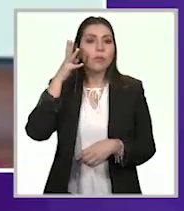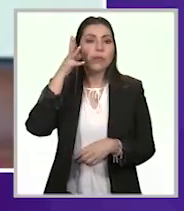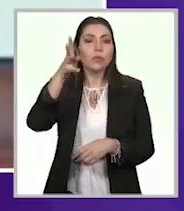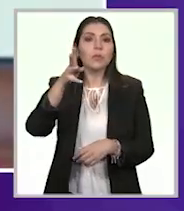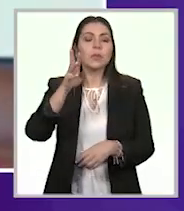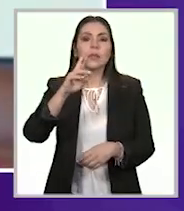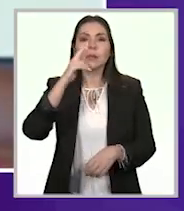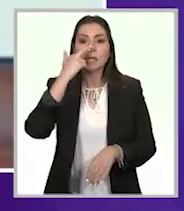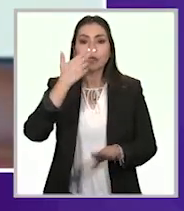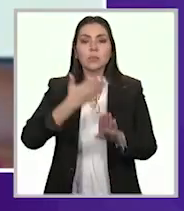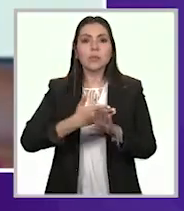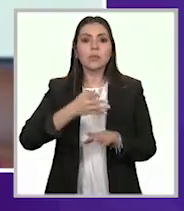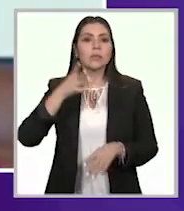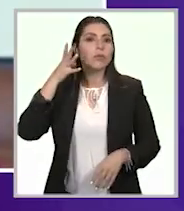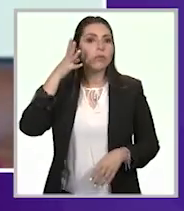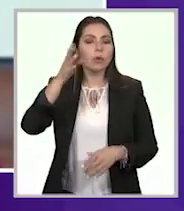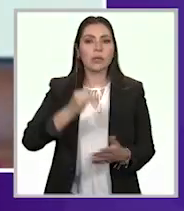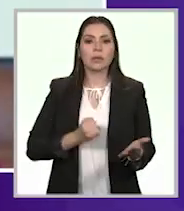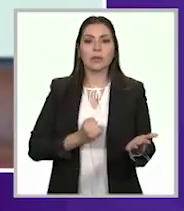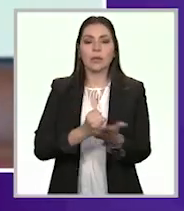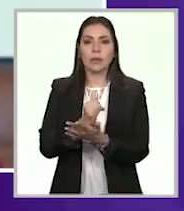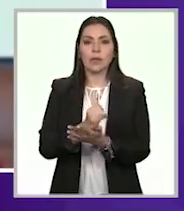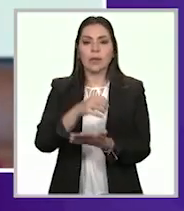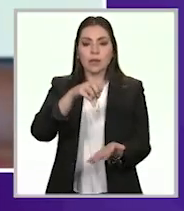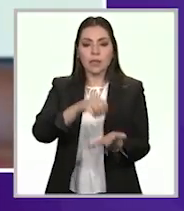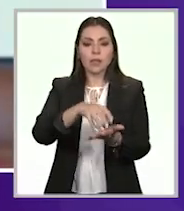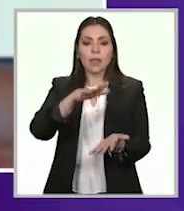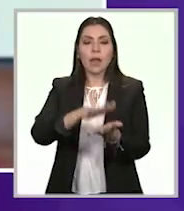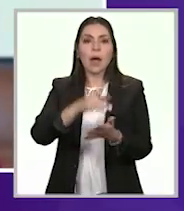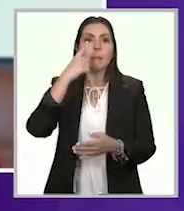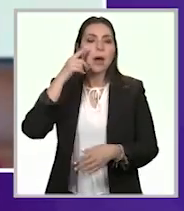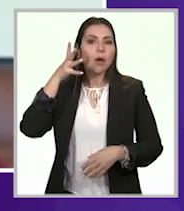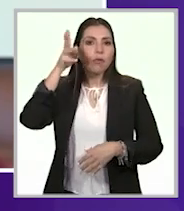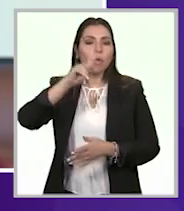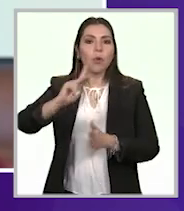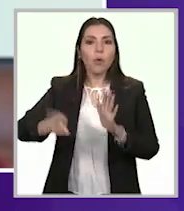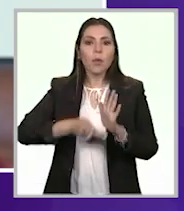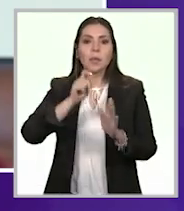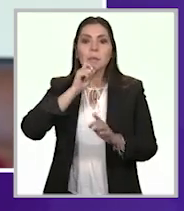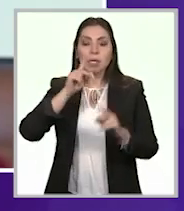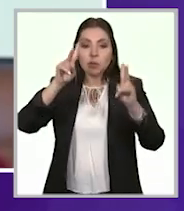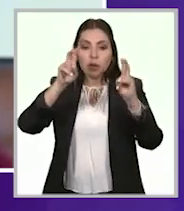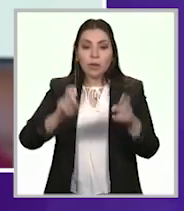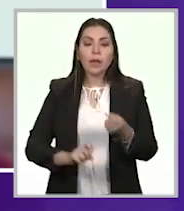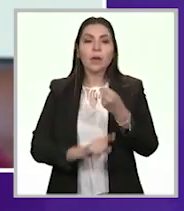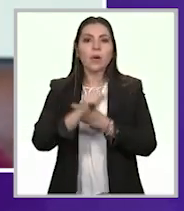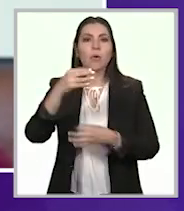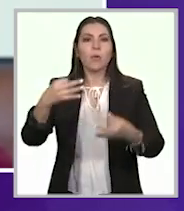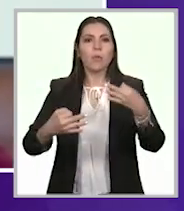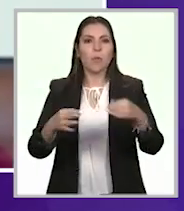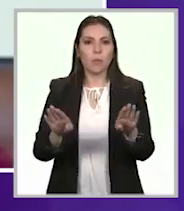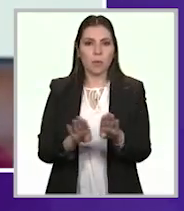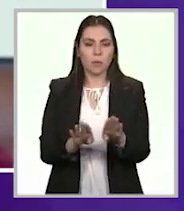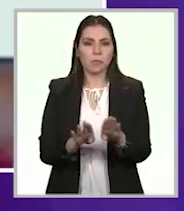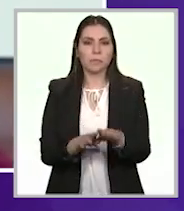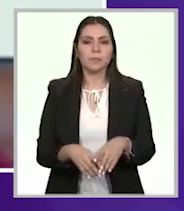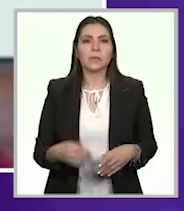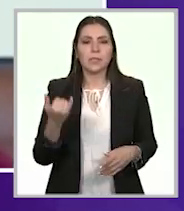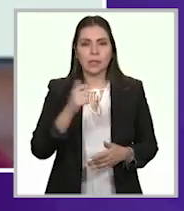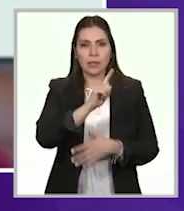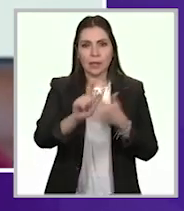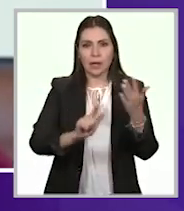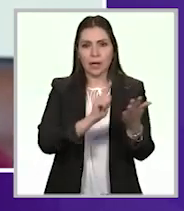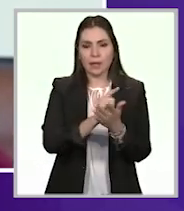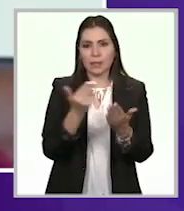responsabilidad respecto de lo que esa decisión va a significar como un precedente hacia el futuro. Y a diferencia